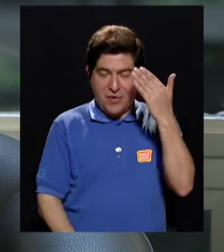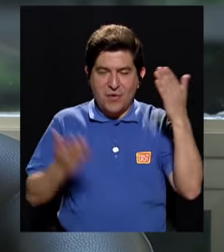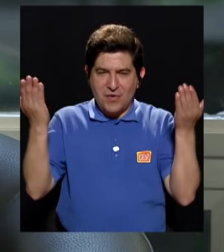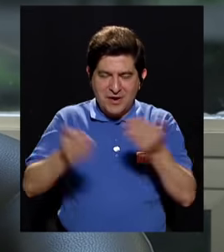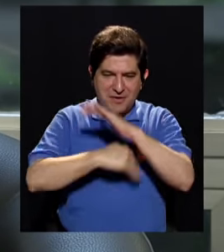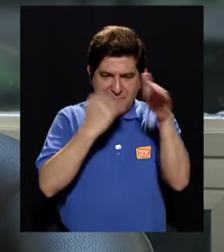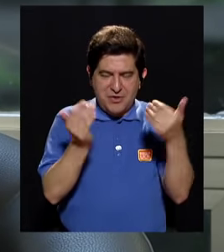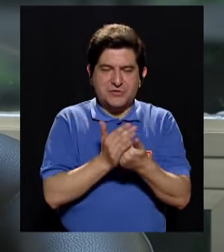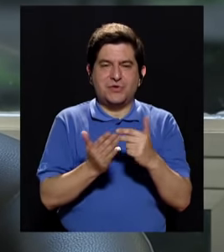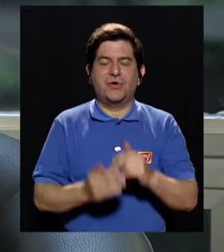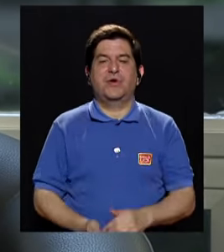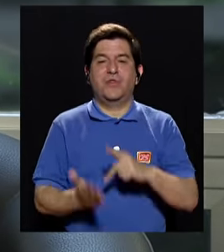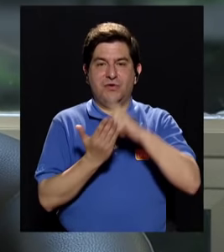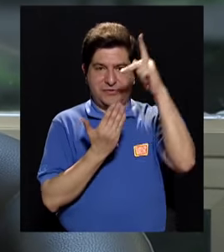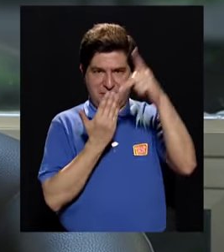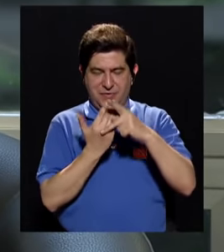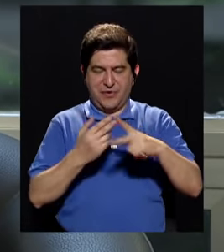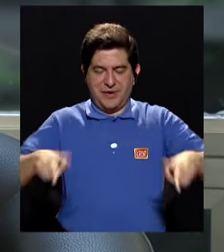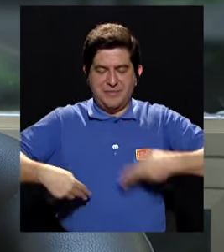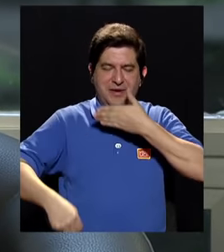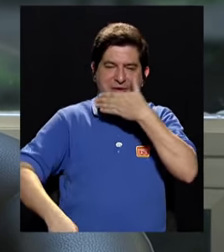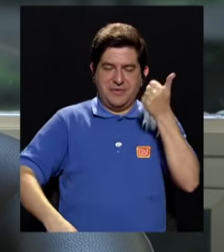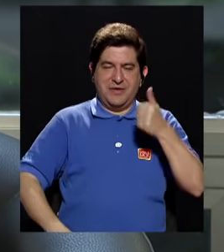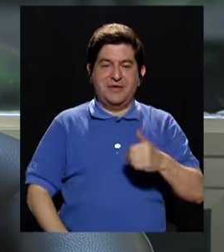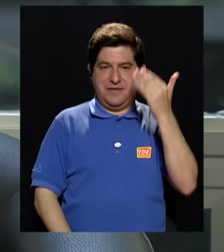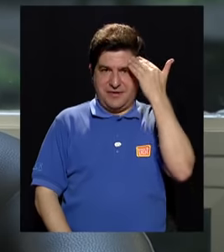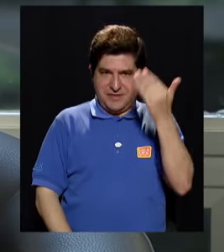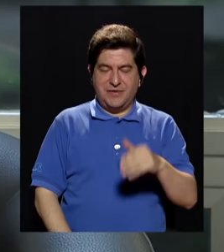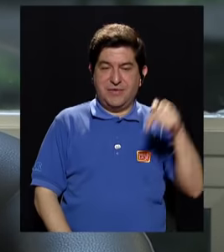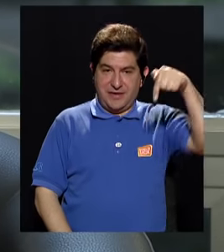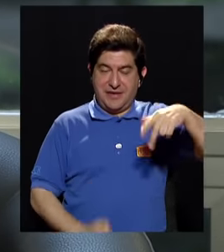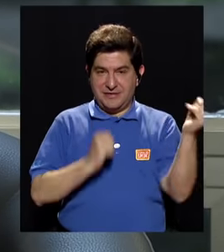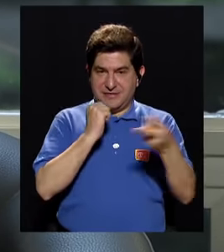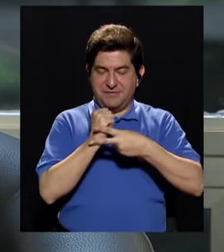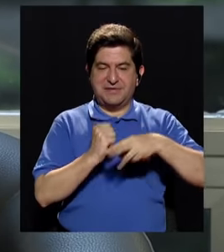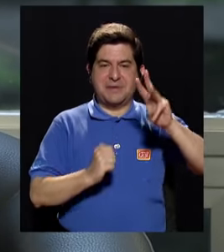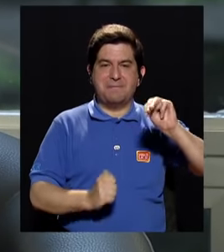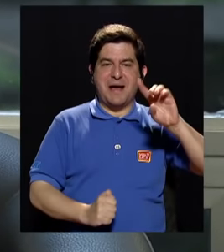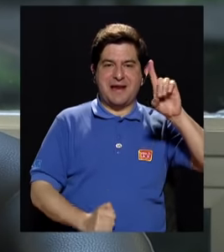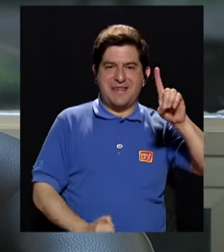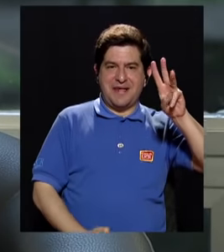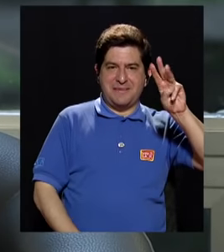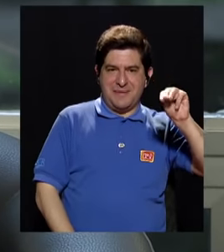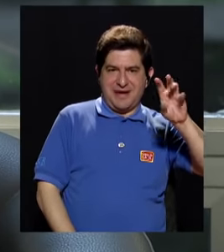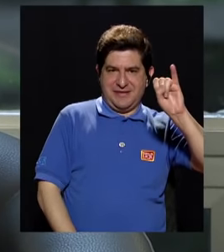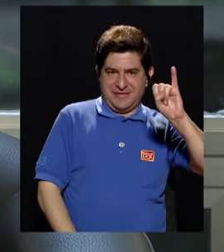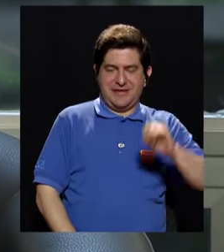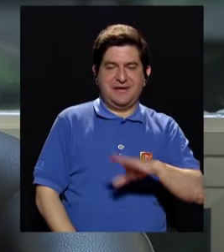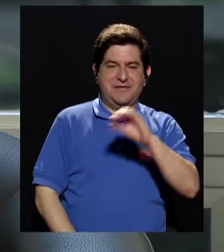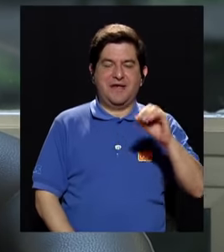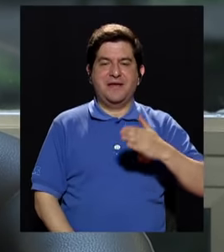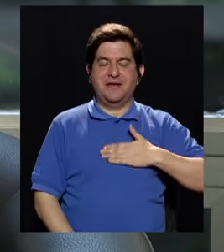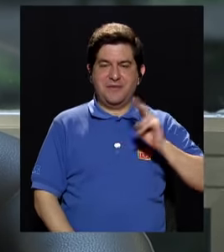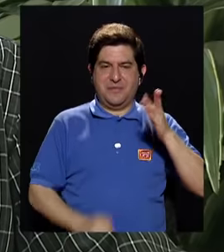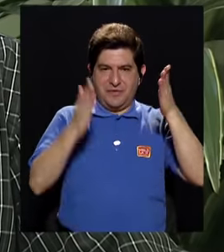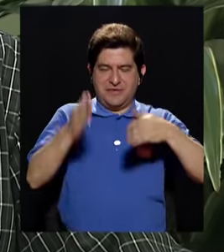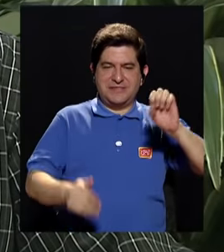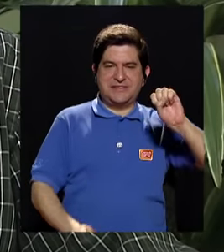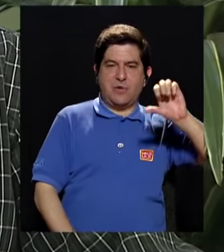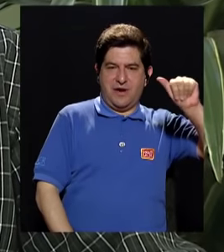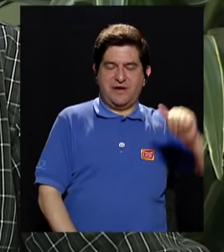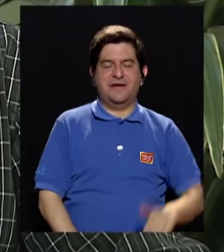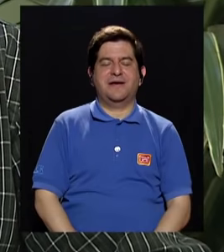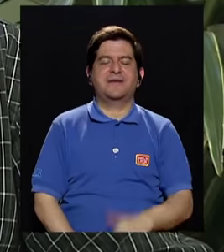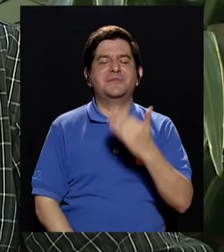Hola bienvenidos y bienvenidas a un programa más de vivir mejor les saludamos en esta ocasión María del Maris Aguirre cñ y mi compañero Saúl Aguila